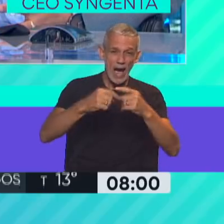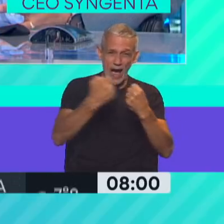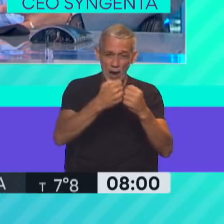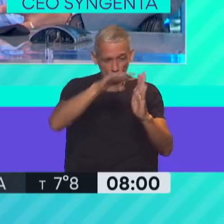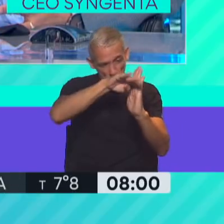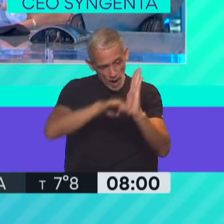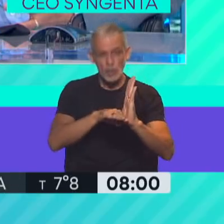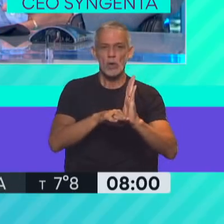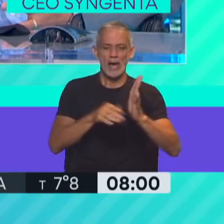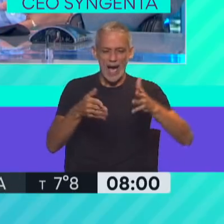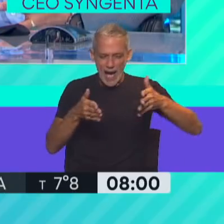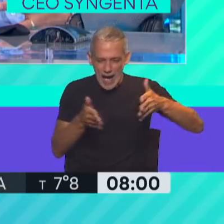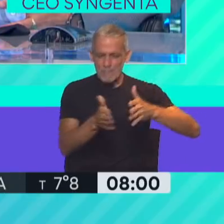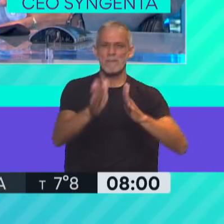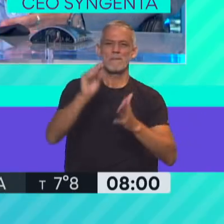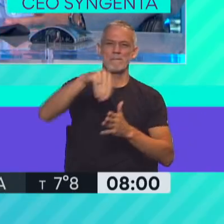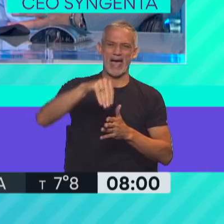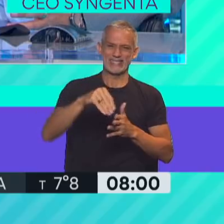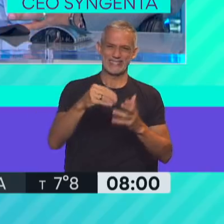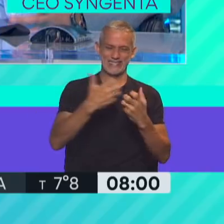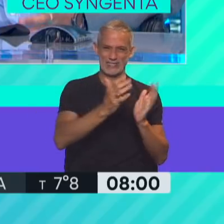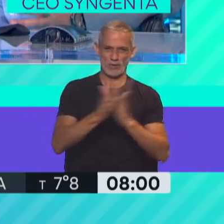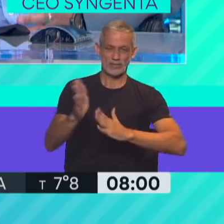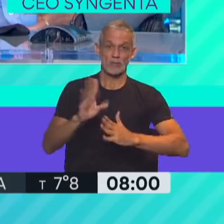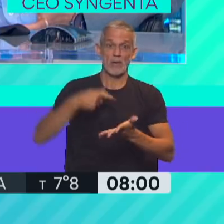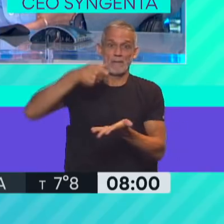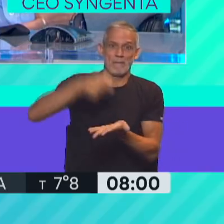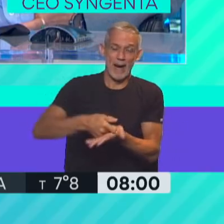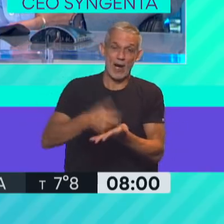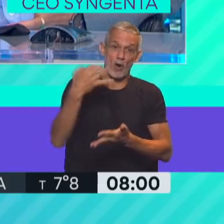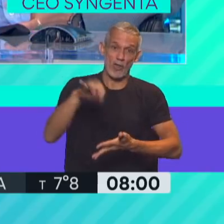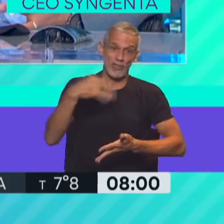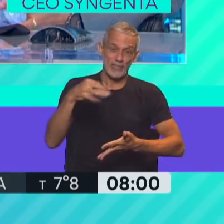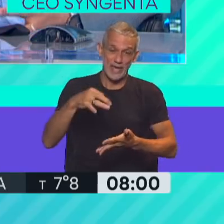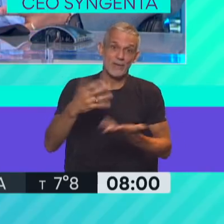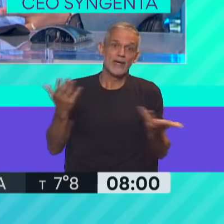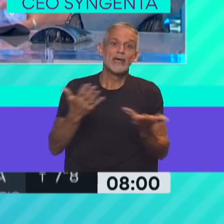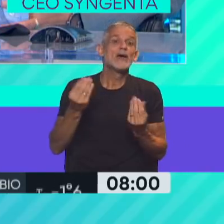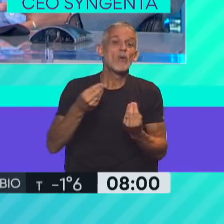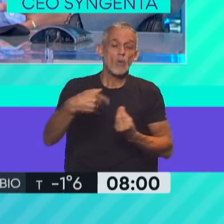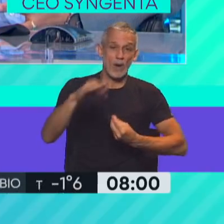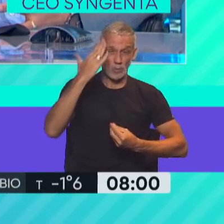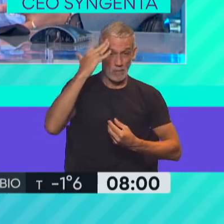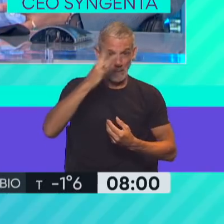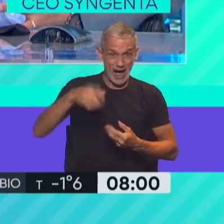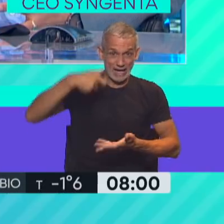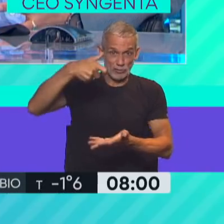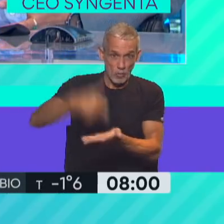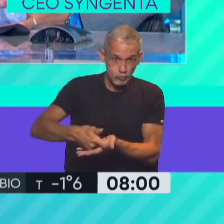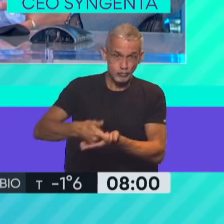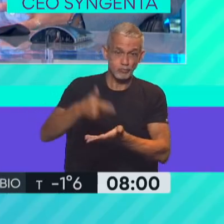bastante más encaminado cosa de que este pago importante que habría que afrontar en en marzo